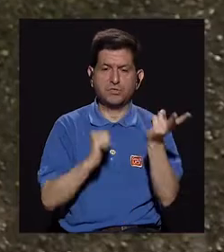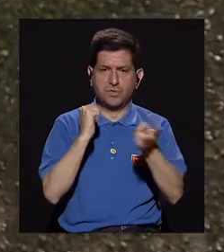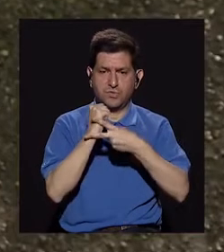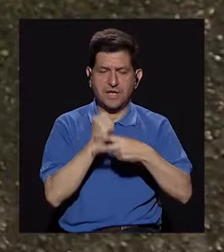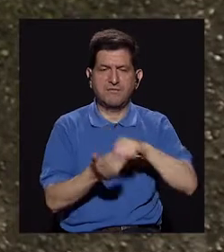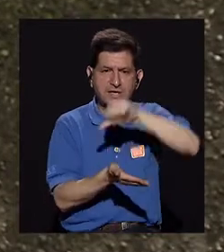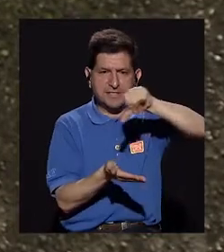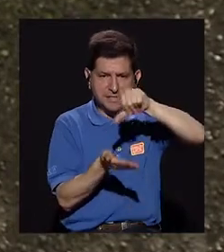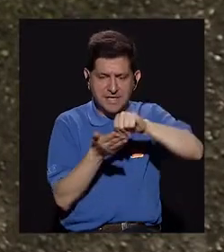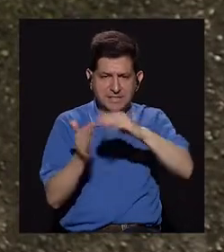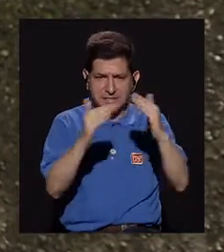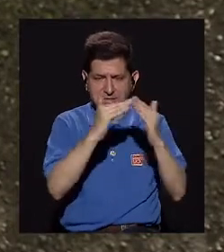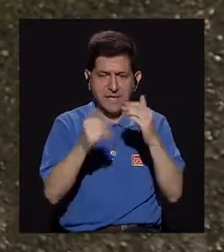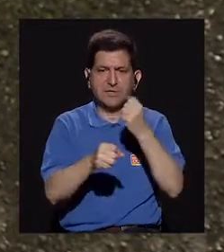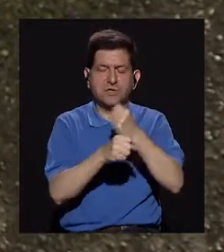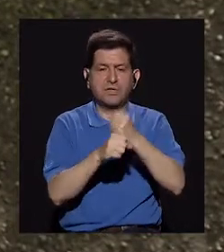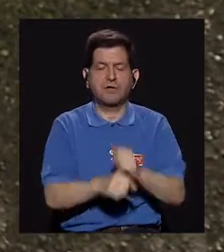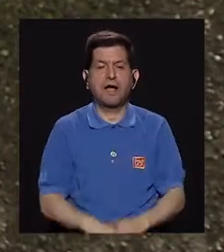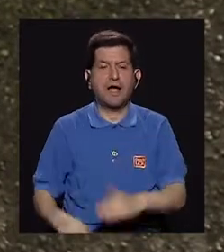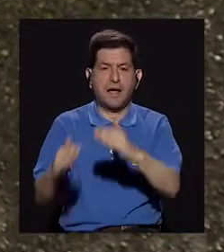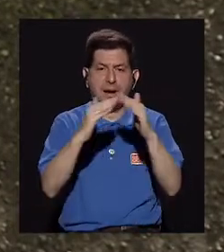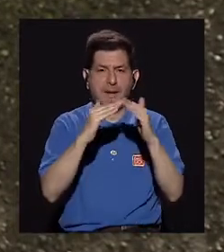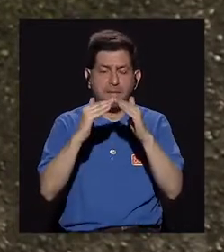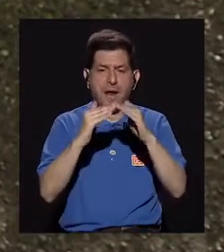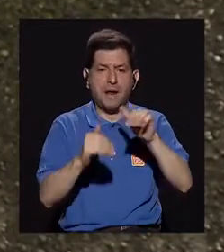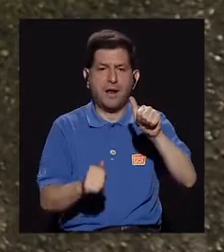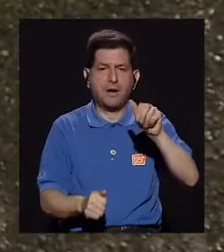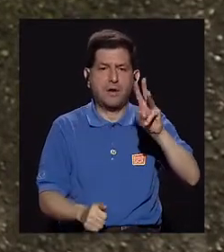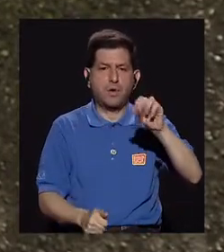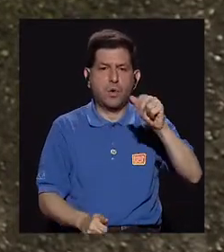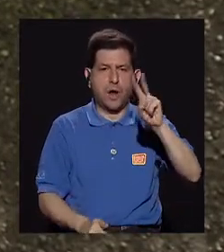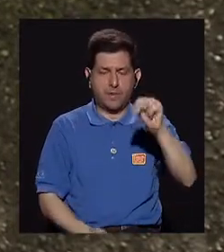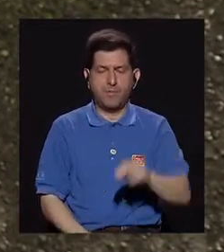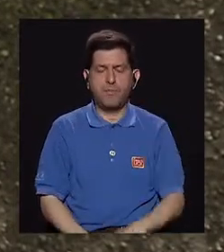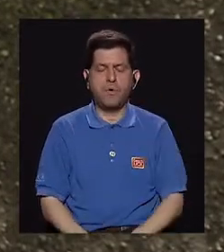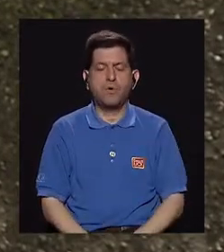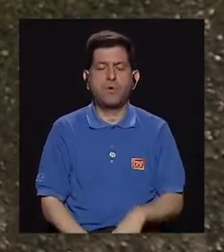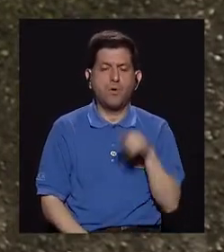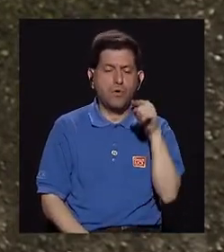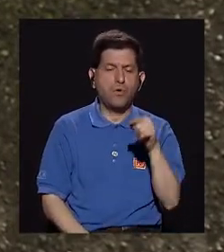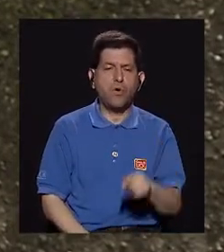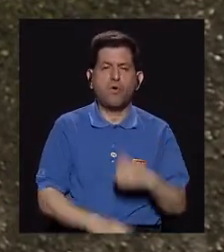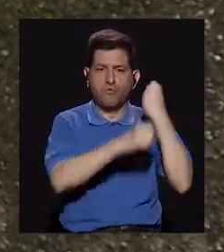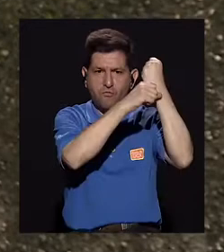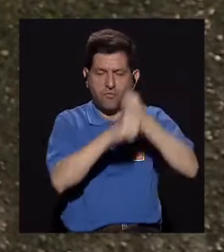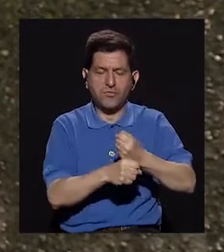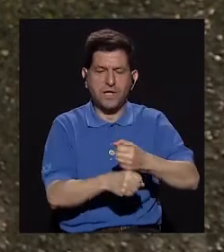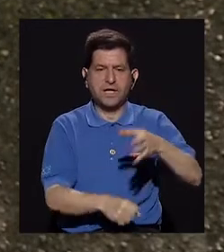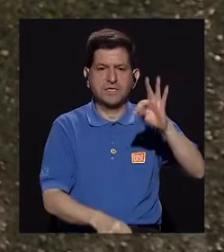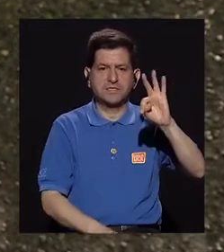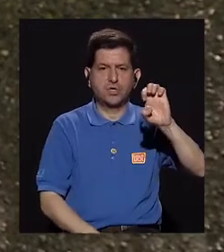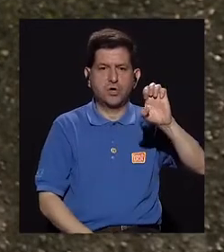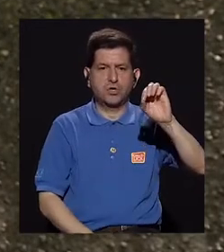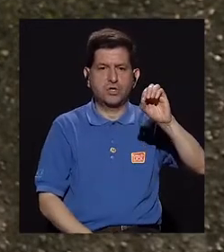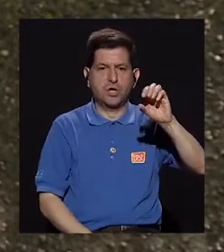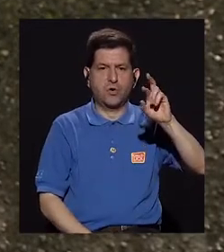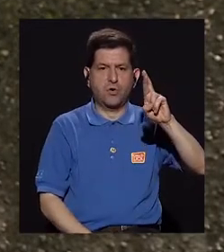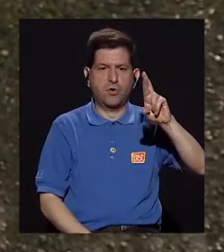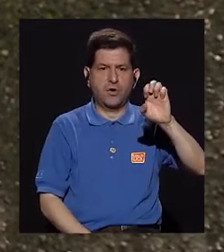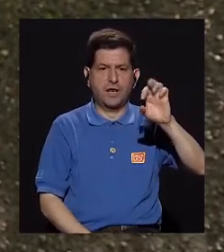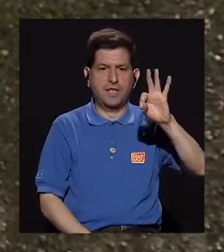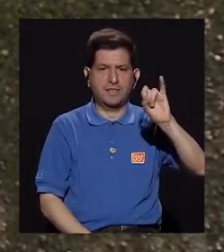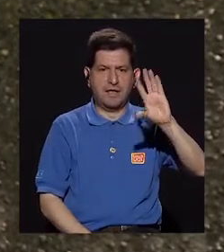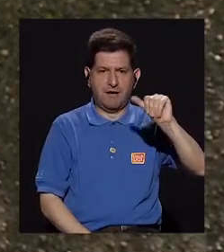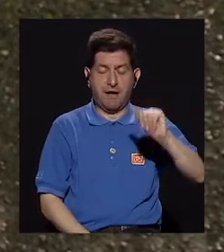segunda versión de centro urbano, que vamos a trabajar en Barrio Mon con la Fundación Teorética, y es un tabú